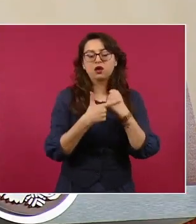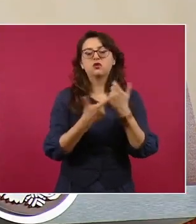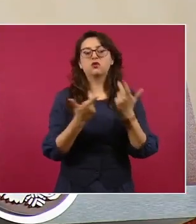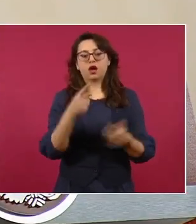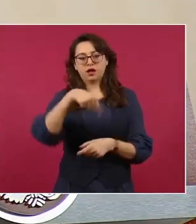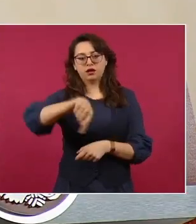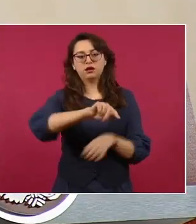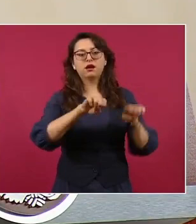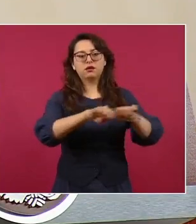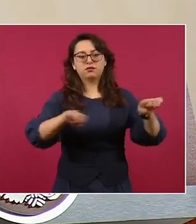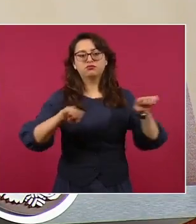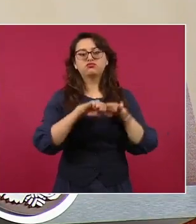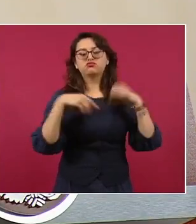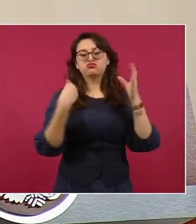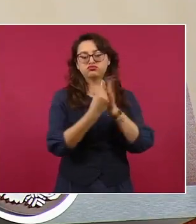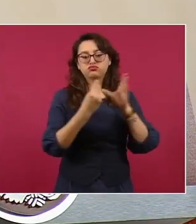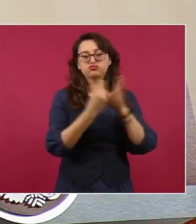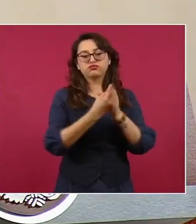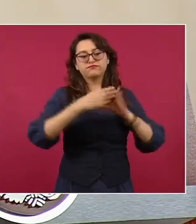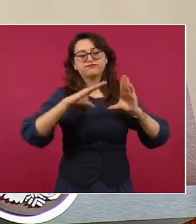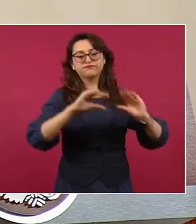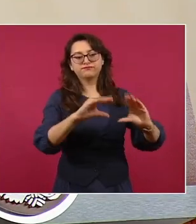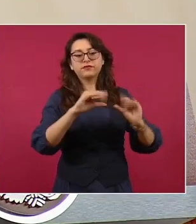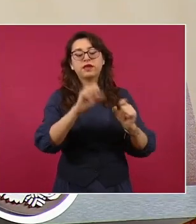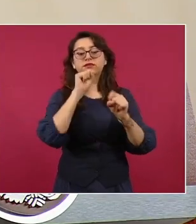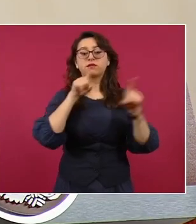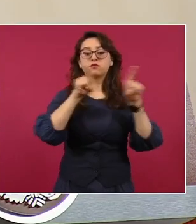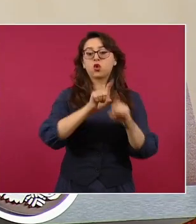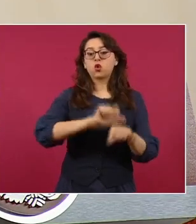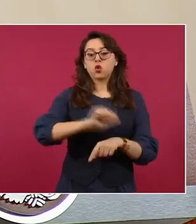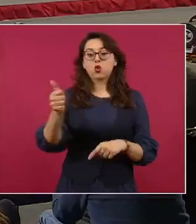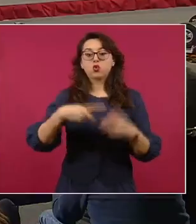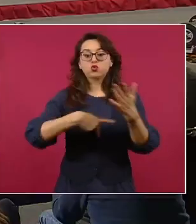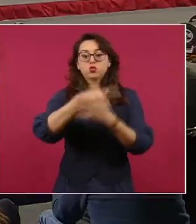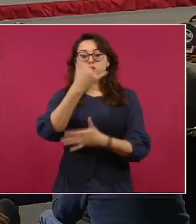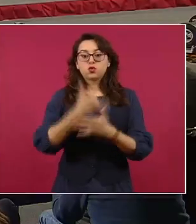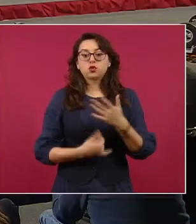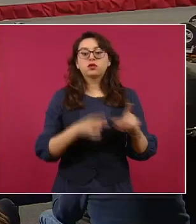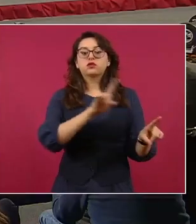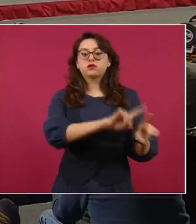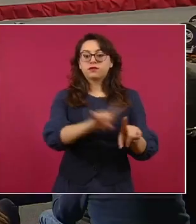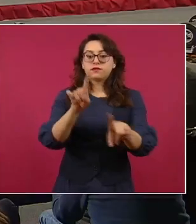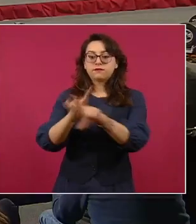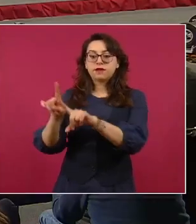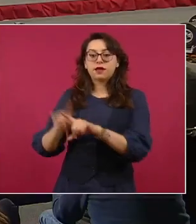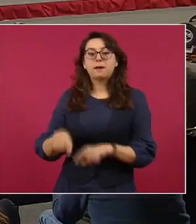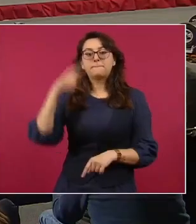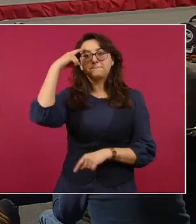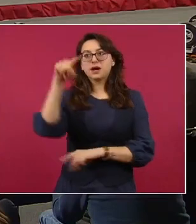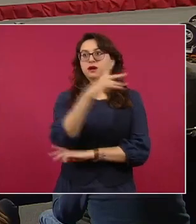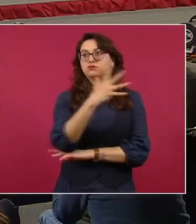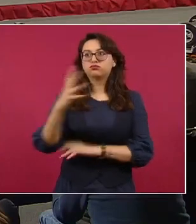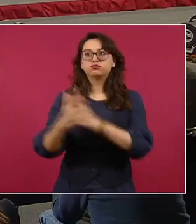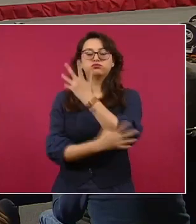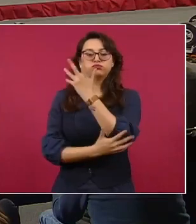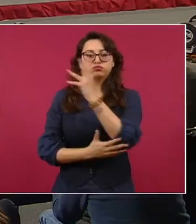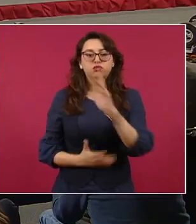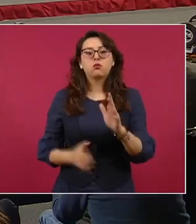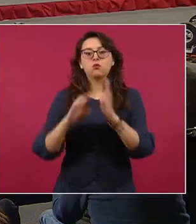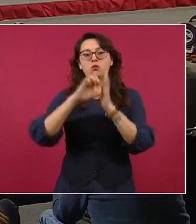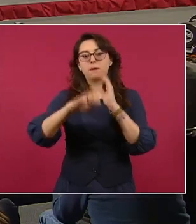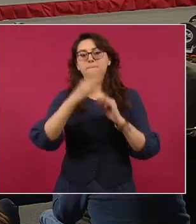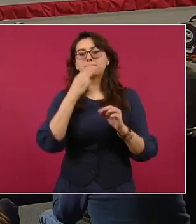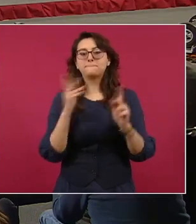capacitan. Y también estamos desarrollando proyectos de diversificación productiva amigable saludables con el ambiente, como la apicultura,